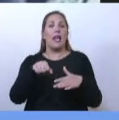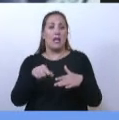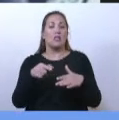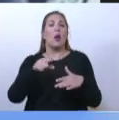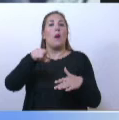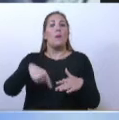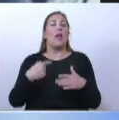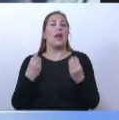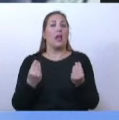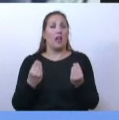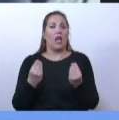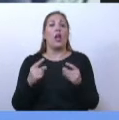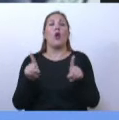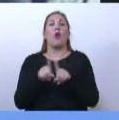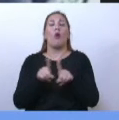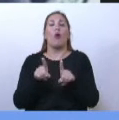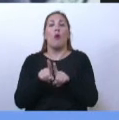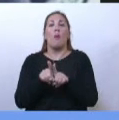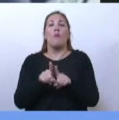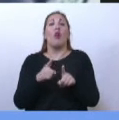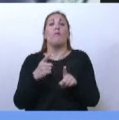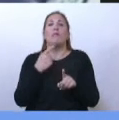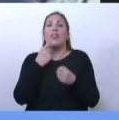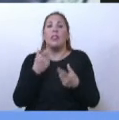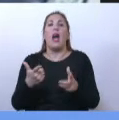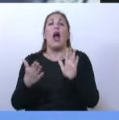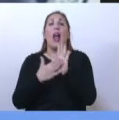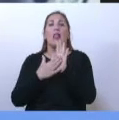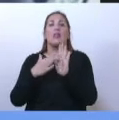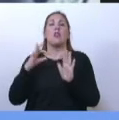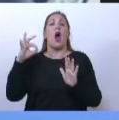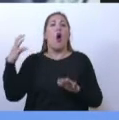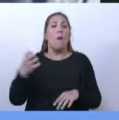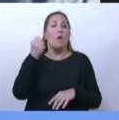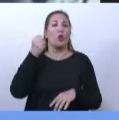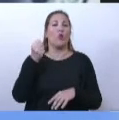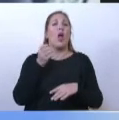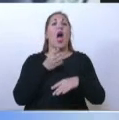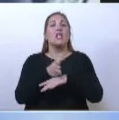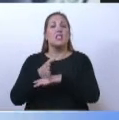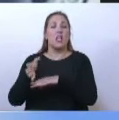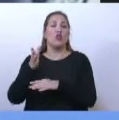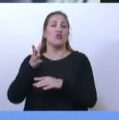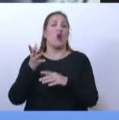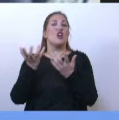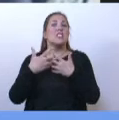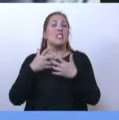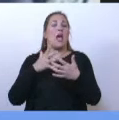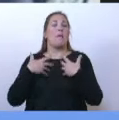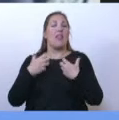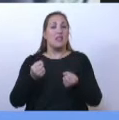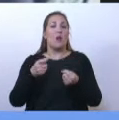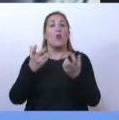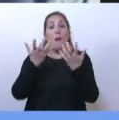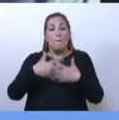así garantizarle las oportunidades de acceso al sistema de salud es un proyecto que